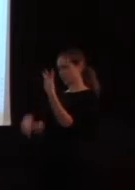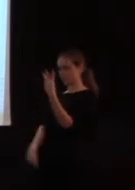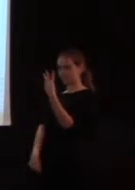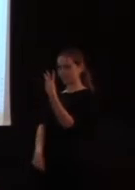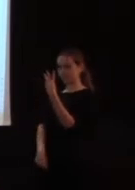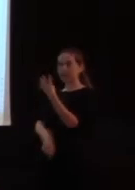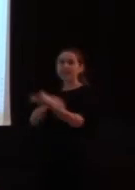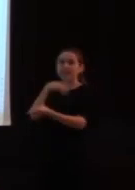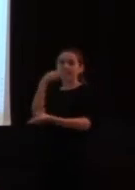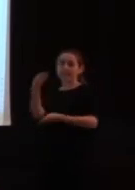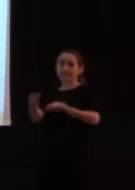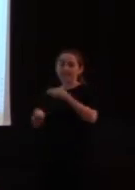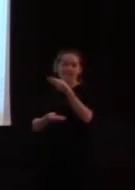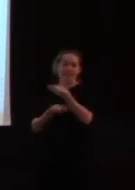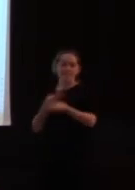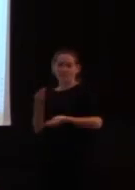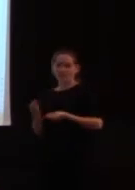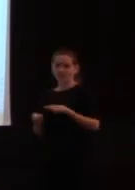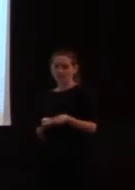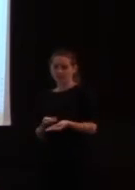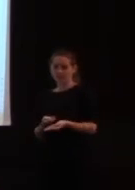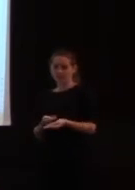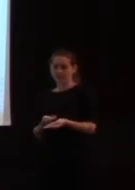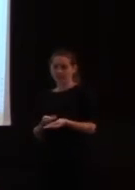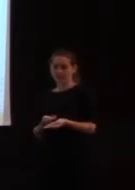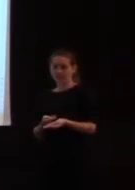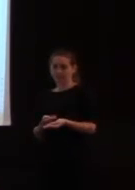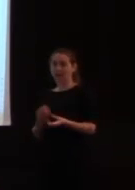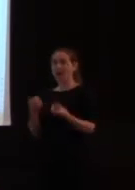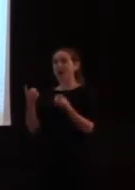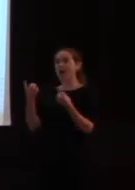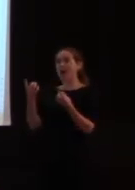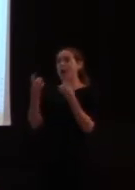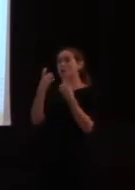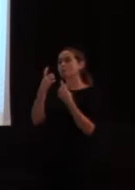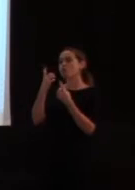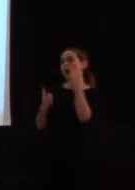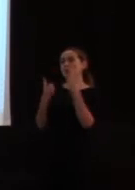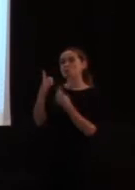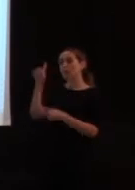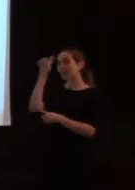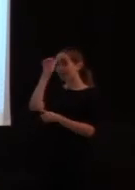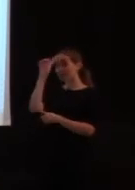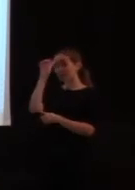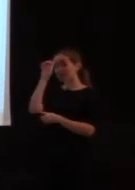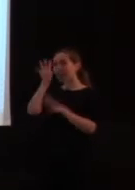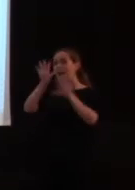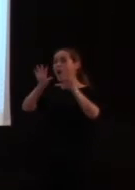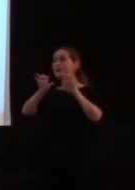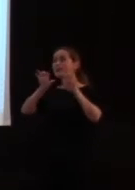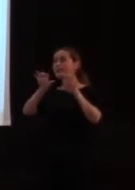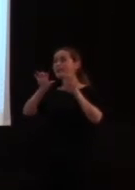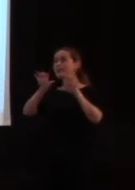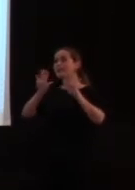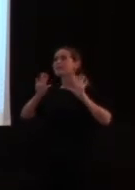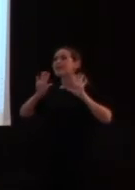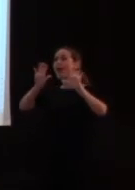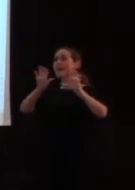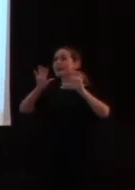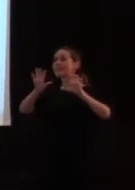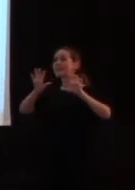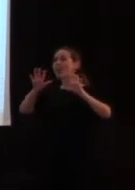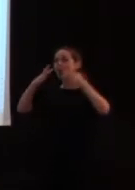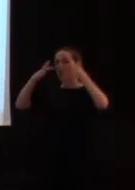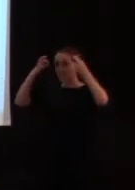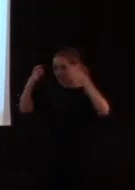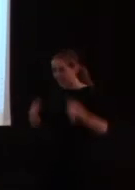¿Qué pasó? Pasó que los alumnos que no sabían una cosa la aprendieron de verdad, porque estaban